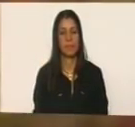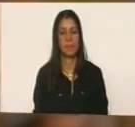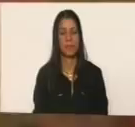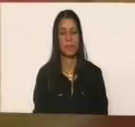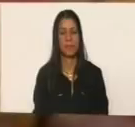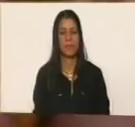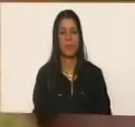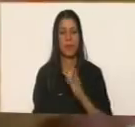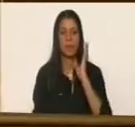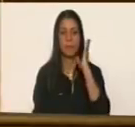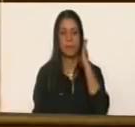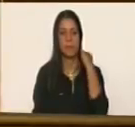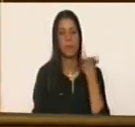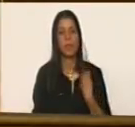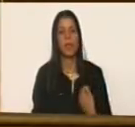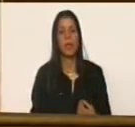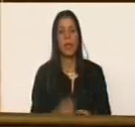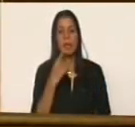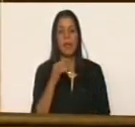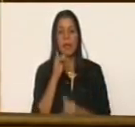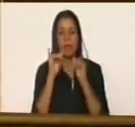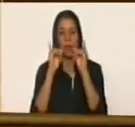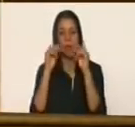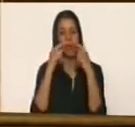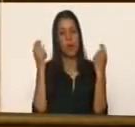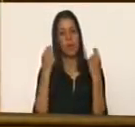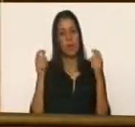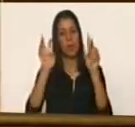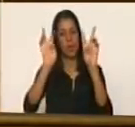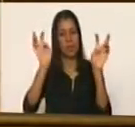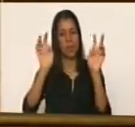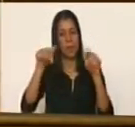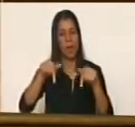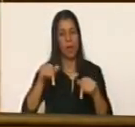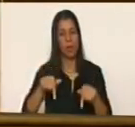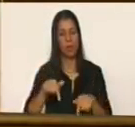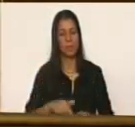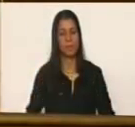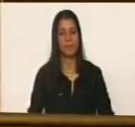Ciudadano secretario, sírvase informar el siguiente punto del orden del día.